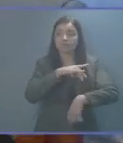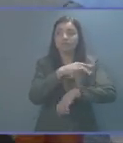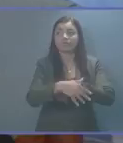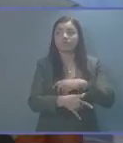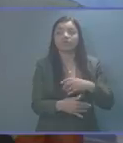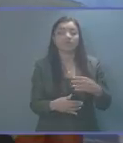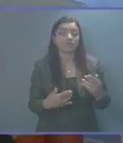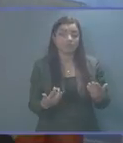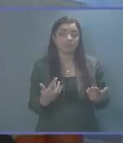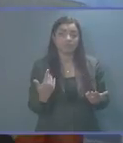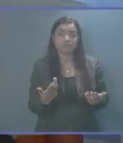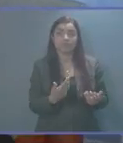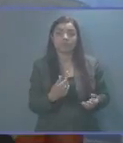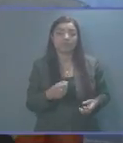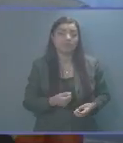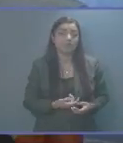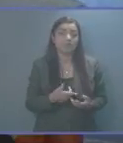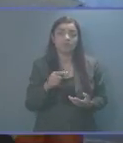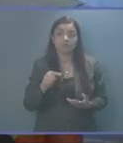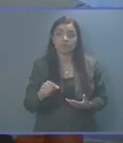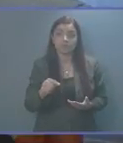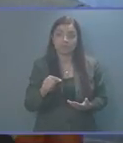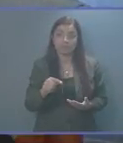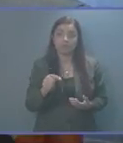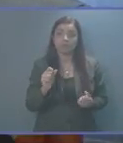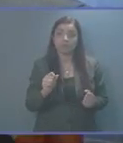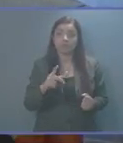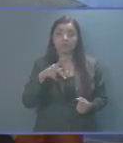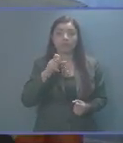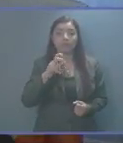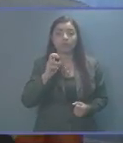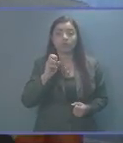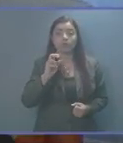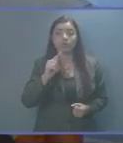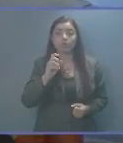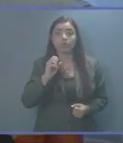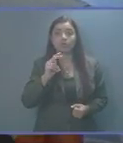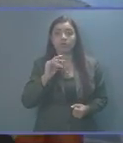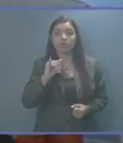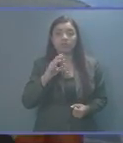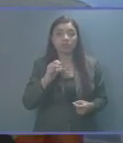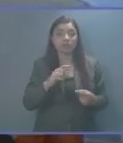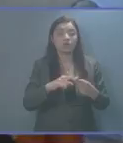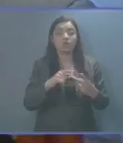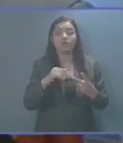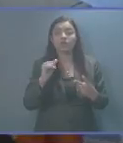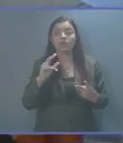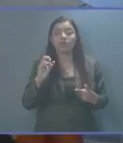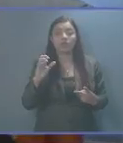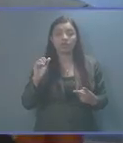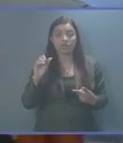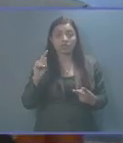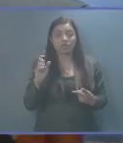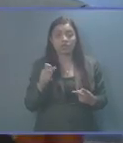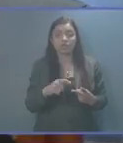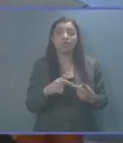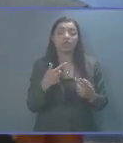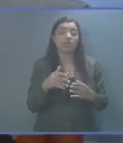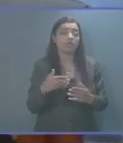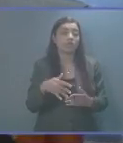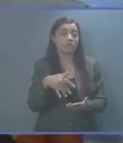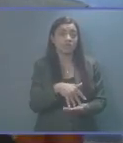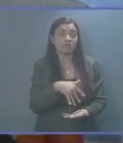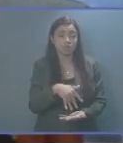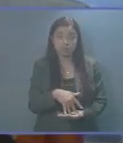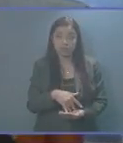porque tendríamos acceso por el Cerrón Grande a Potonico, a Cancasque, a todos esos pueblos que unen